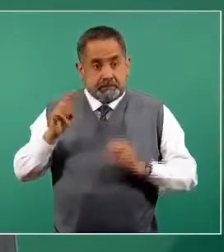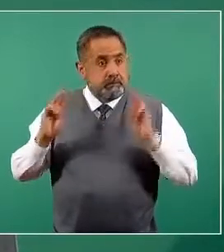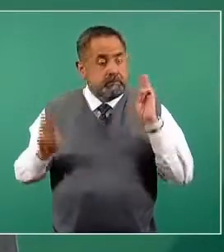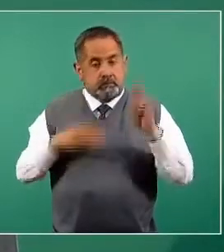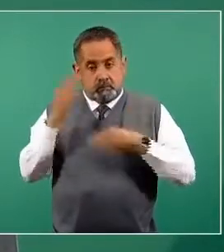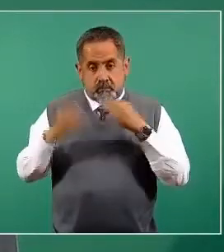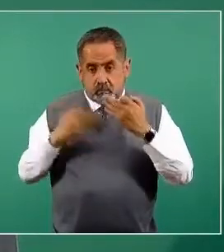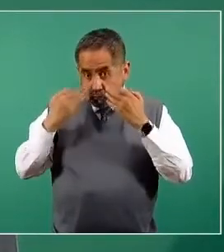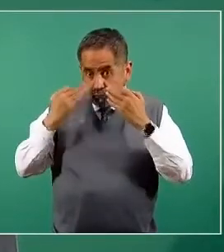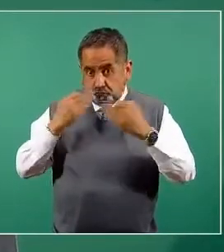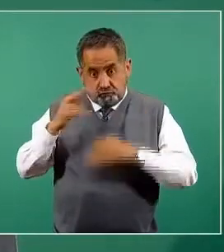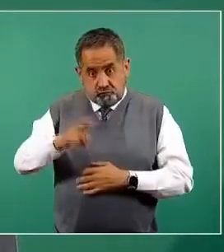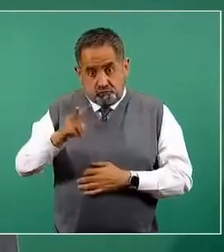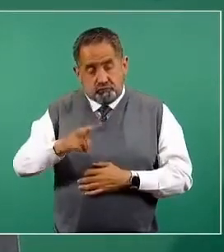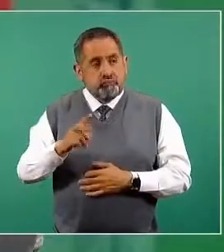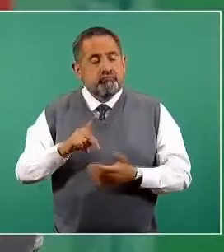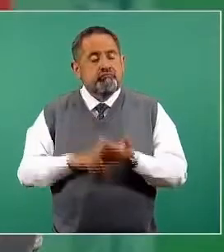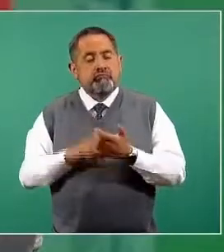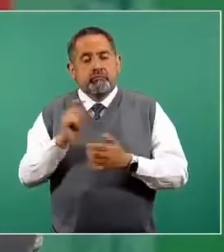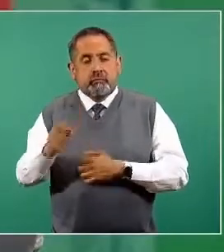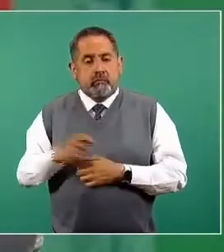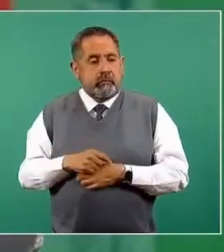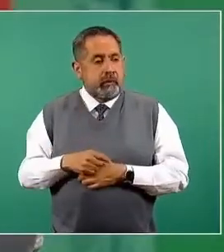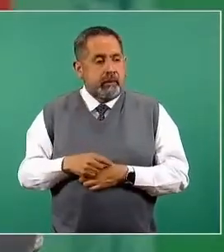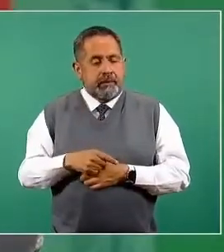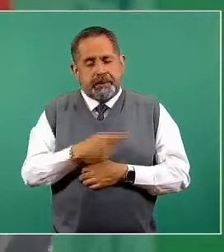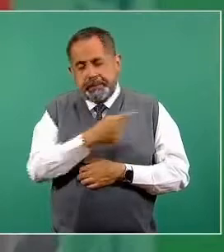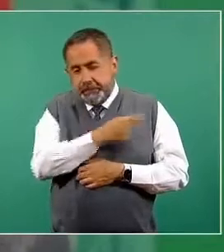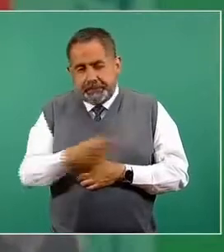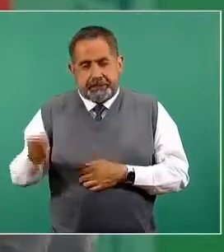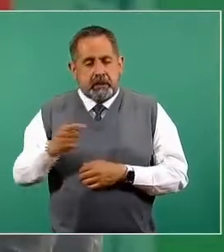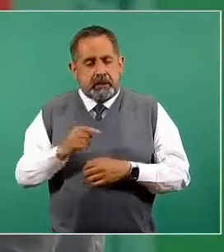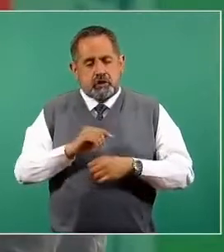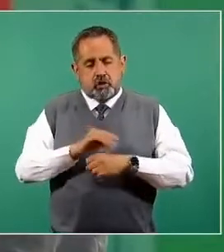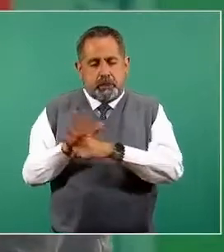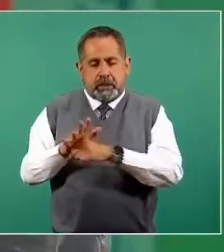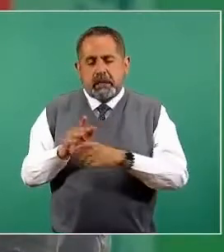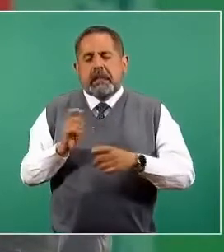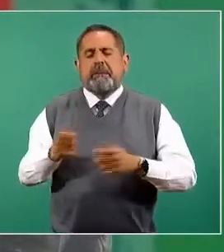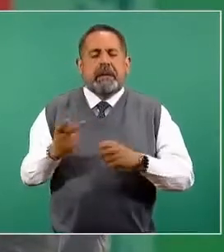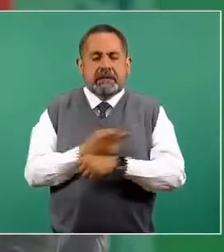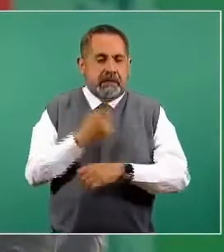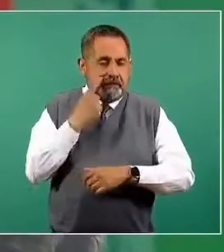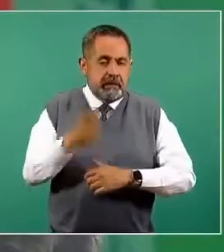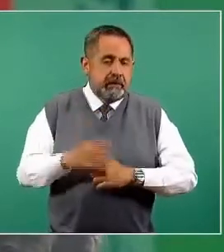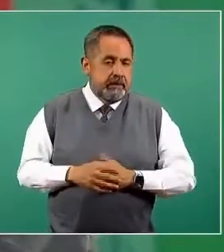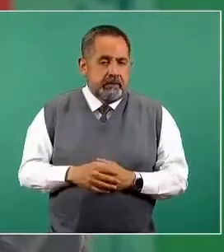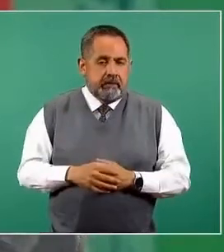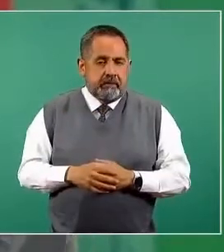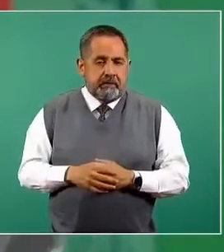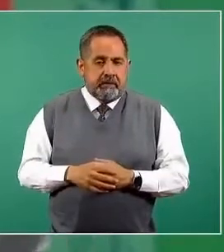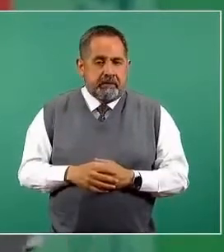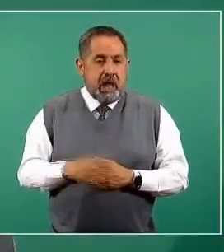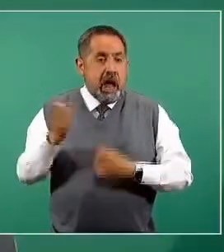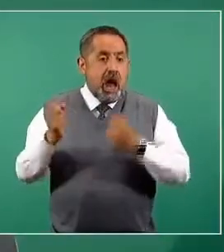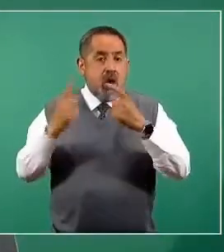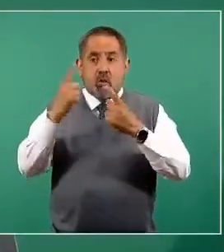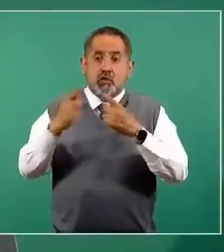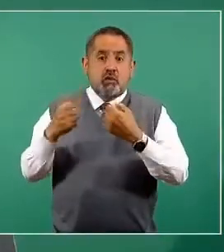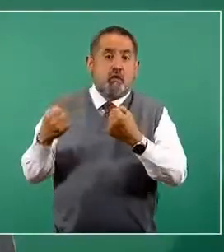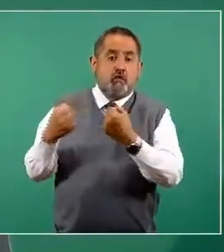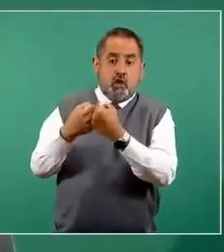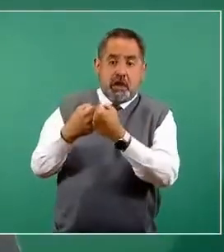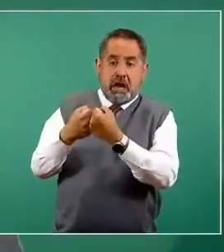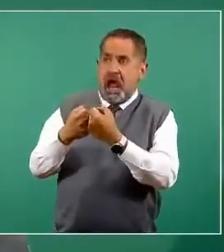ha testificado a lo largo de la epidemia de COVID-19, es la reacción de cerrar fronteras